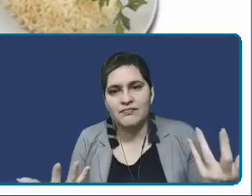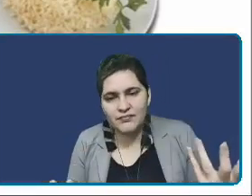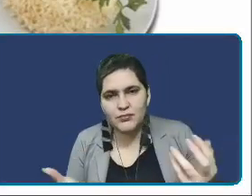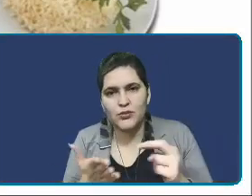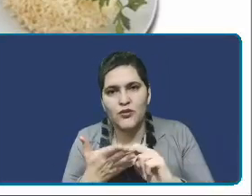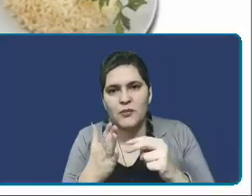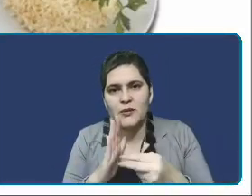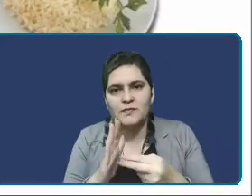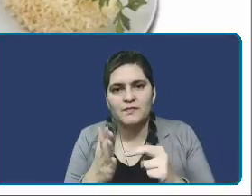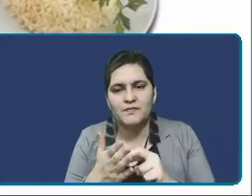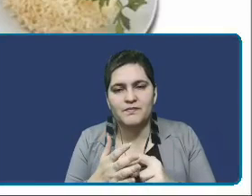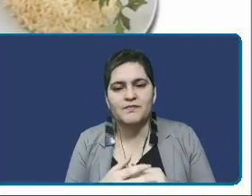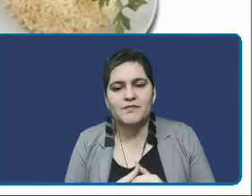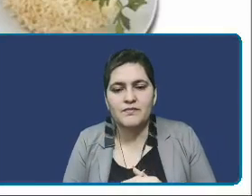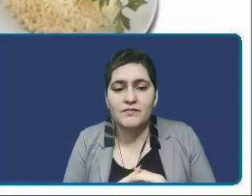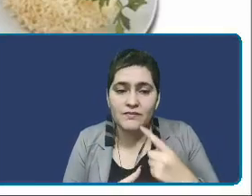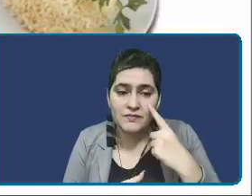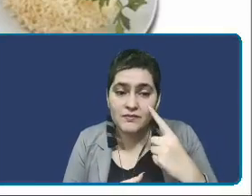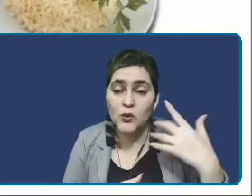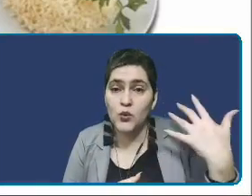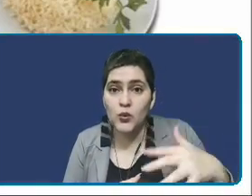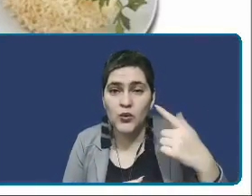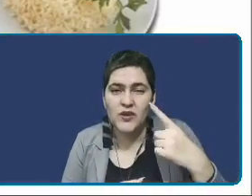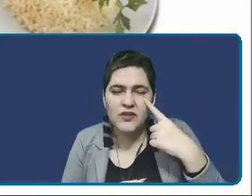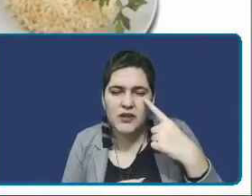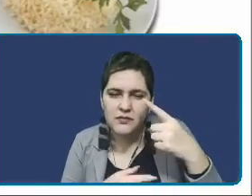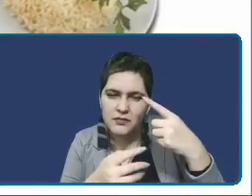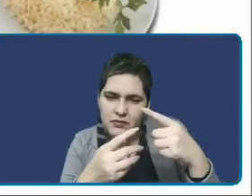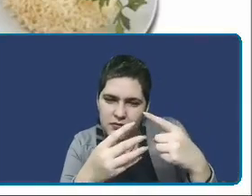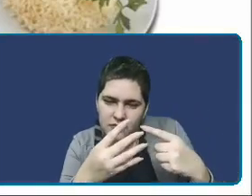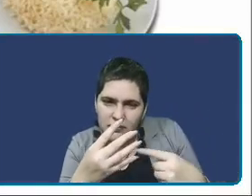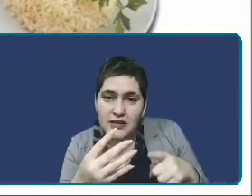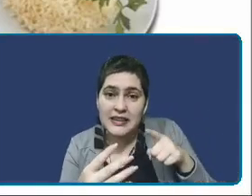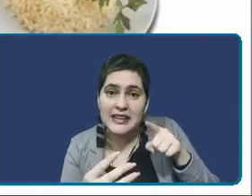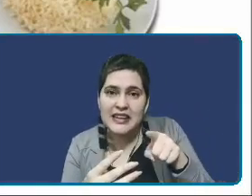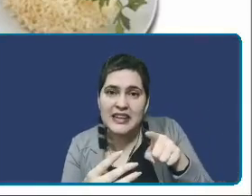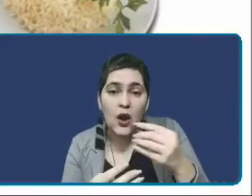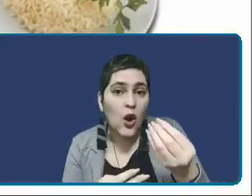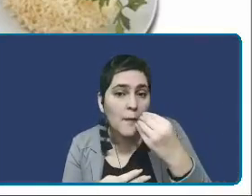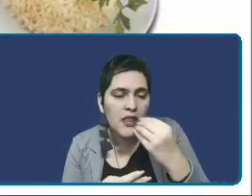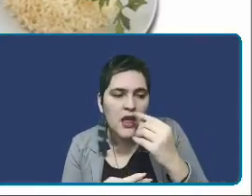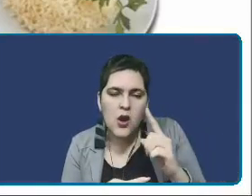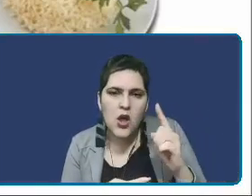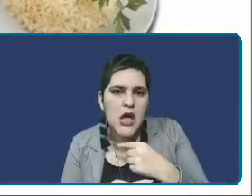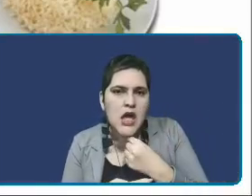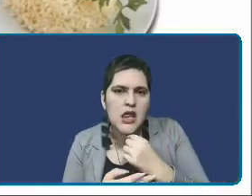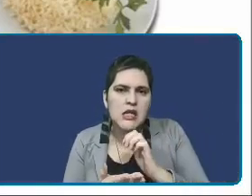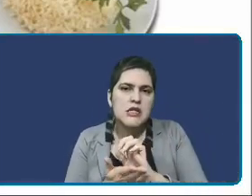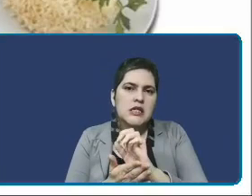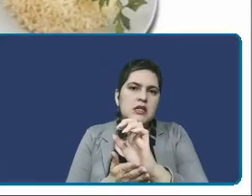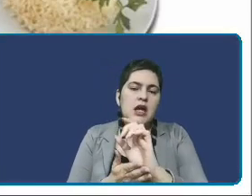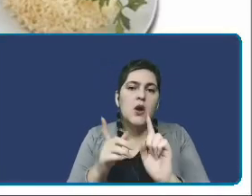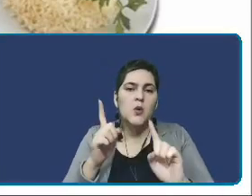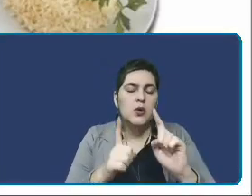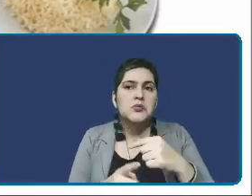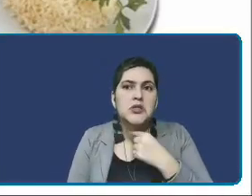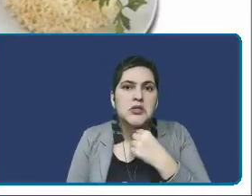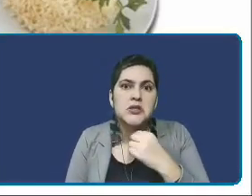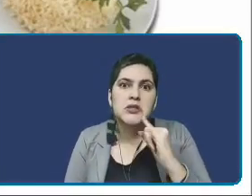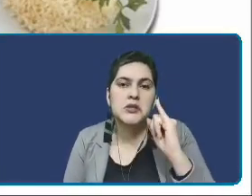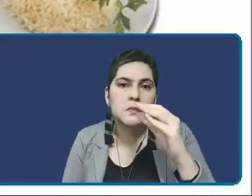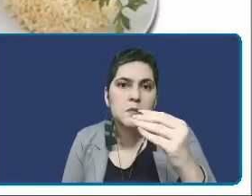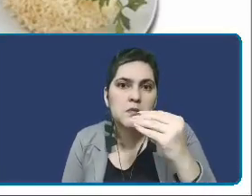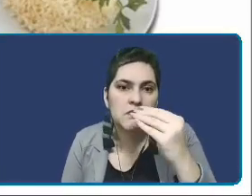es importante ir reconociendo cuáles son los alimentos que recibo o que mis hijos están recibiendo, o cómo han